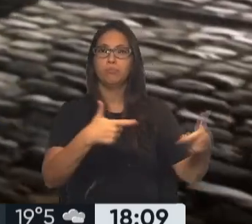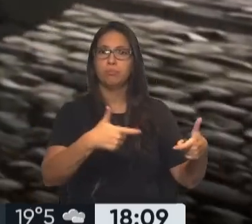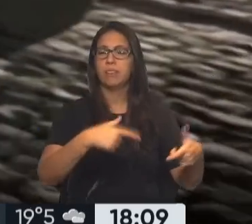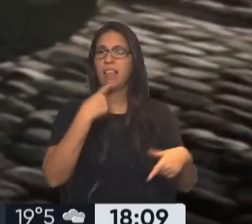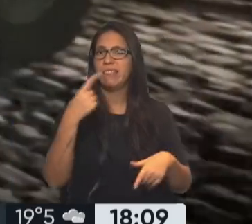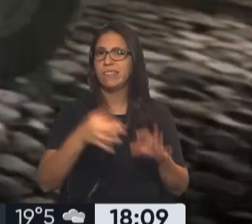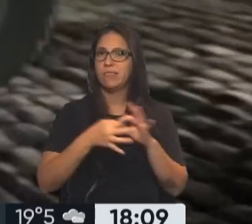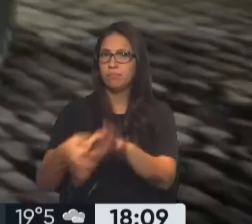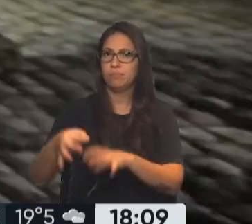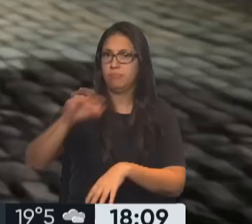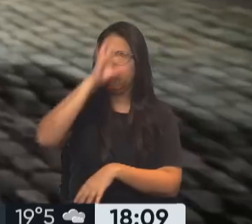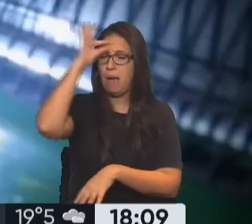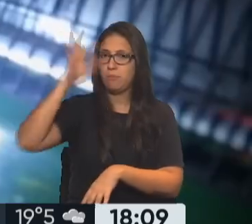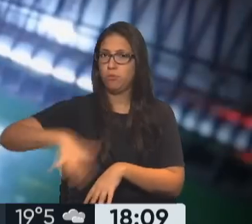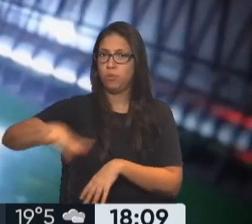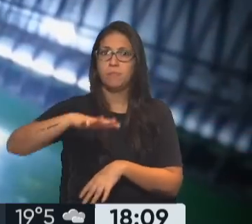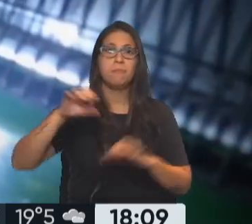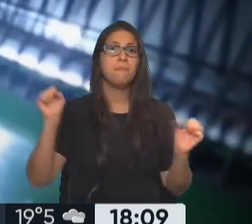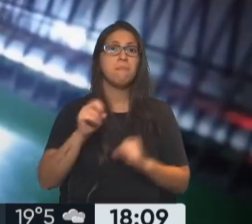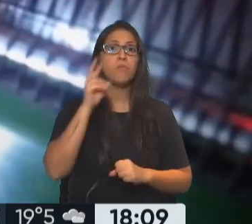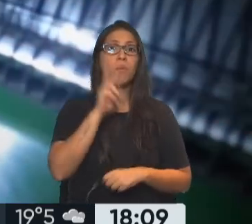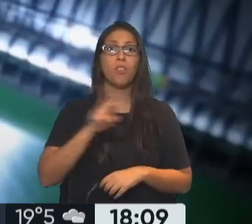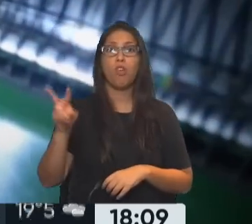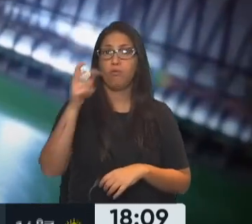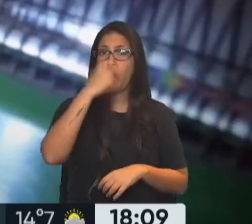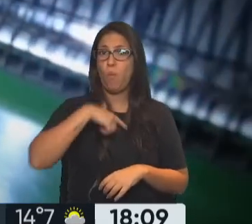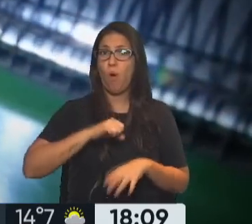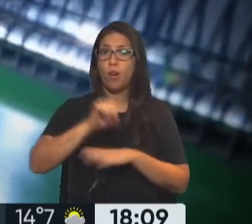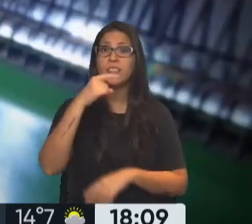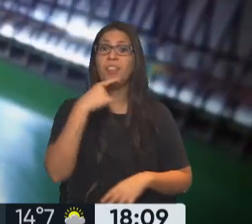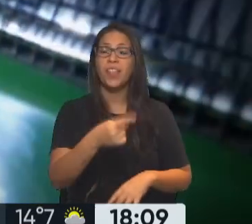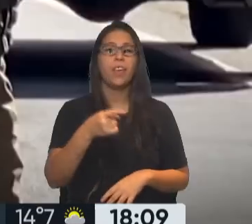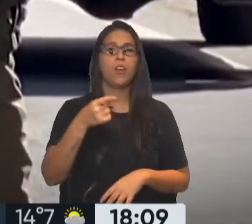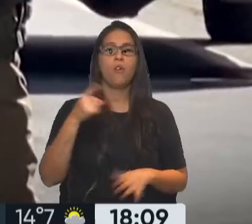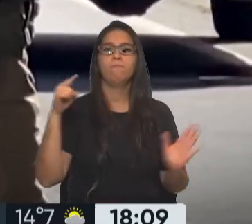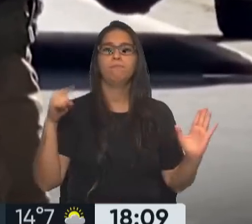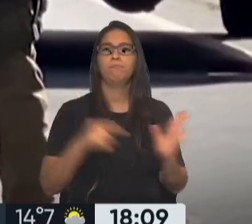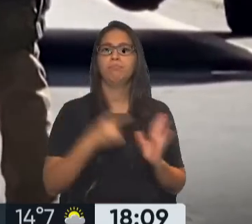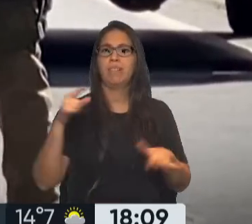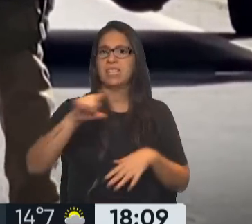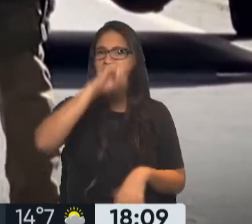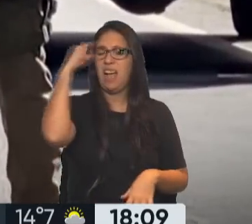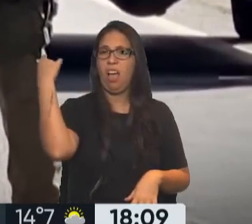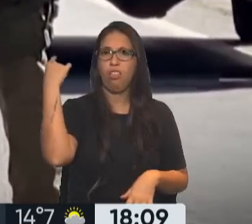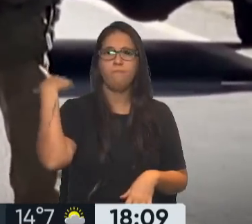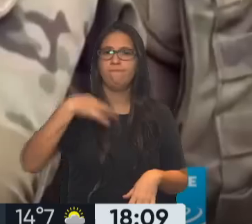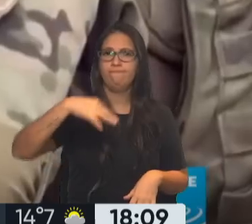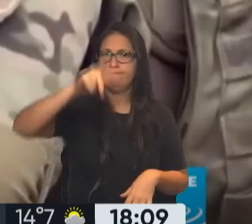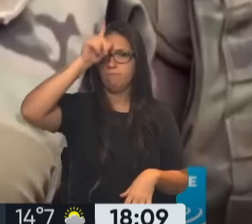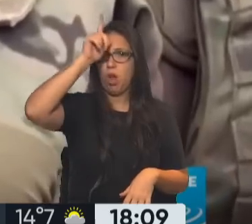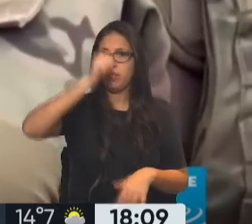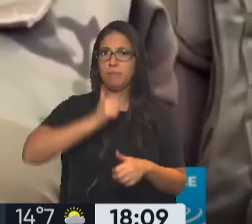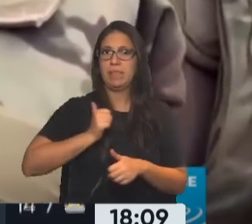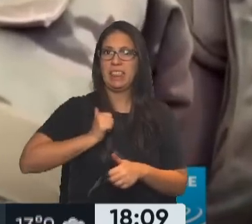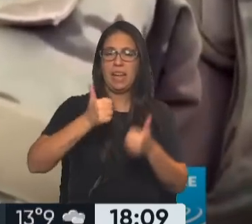mapuches, desde mayo de 2022, el gobierno de Gabriel Boric dispuso el estado de excepción y la militarización de la zona de Arauco